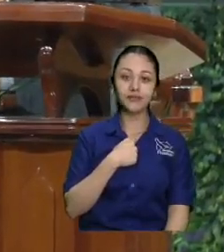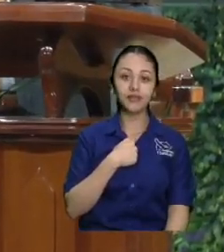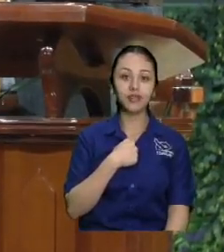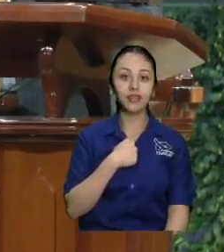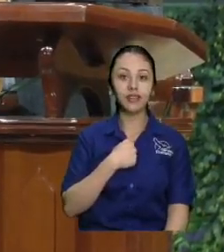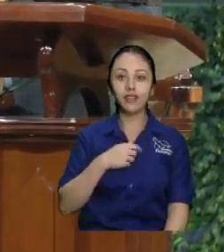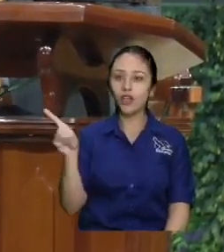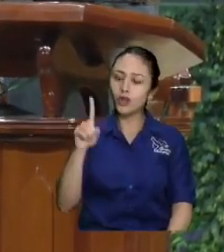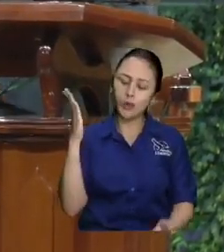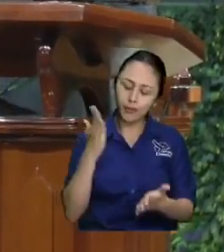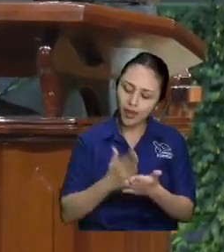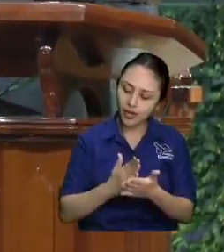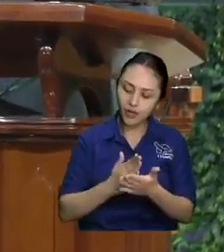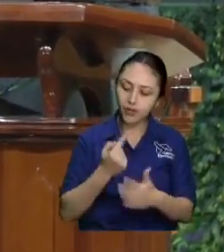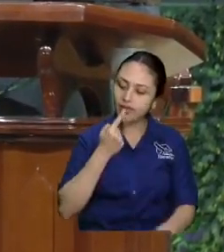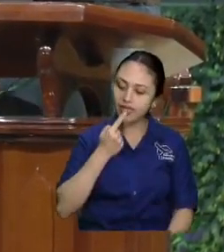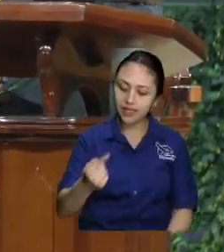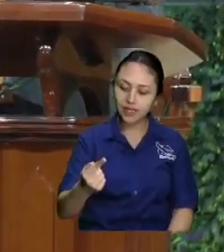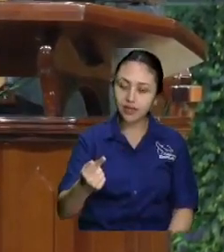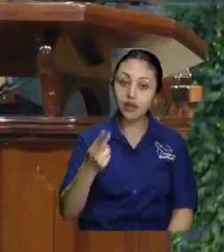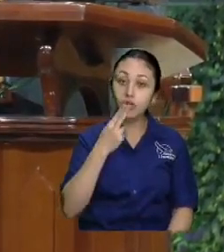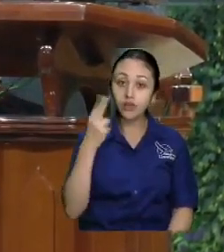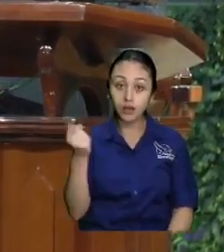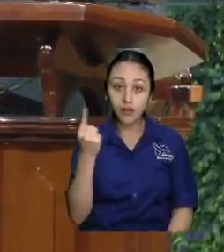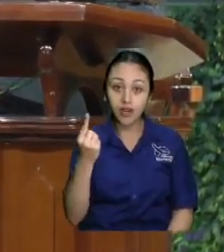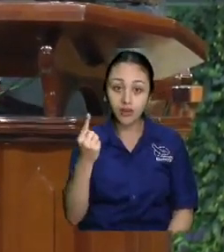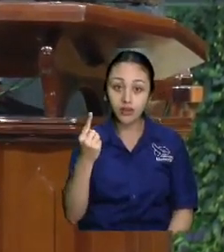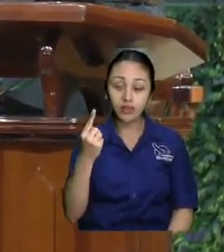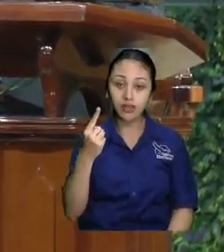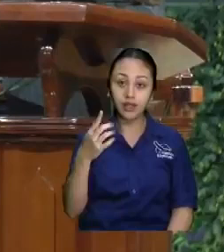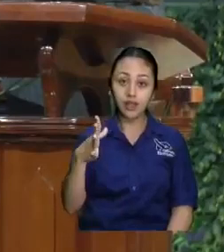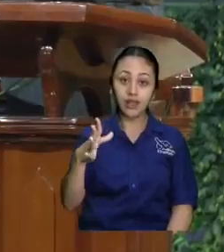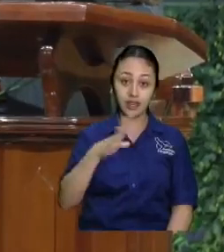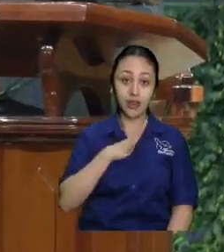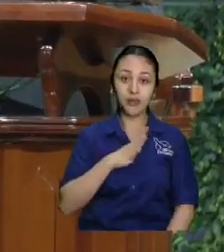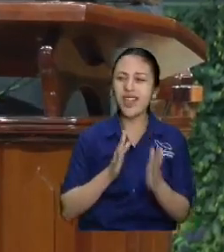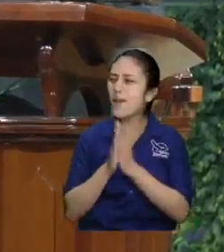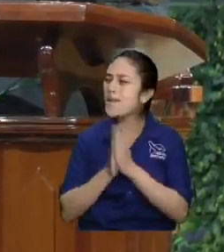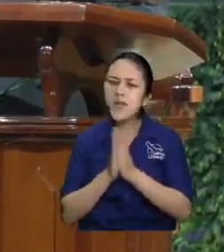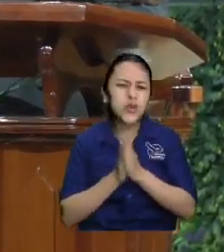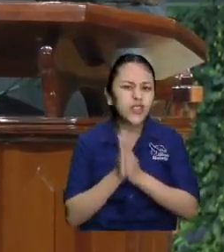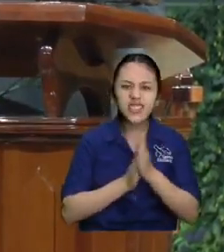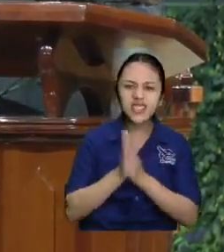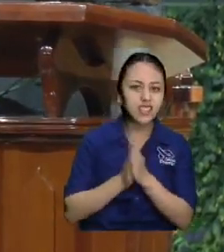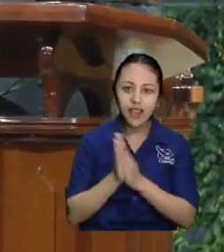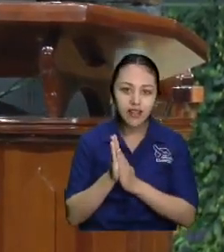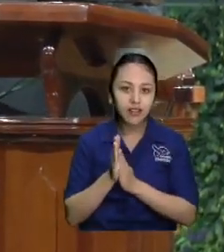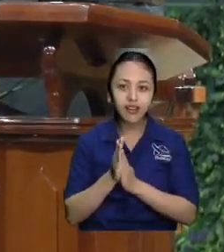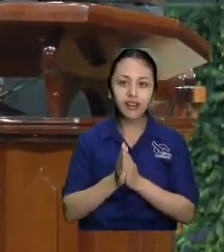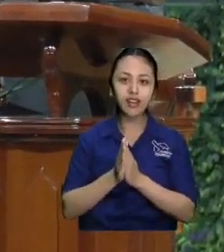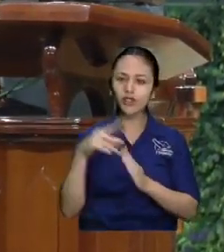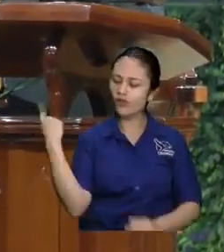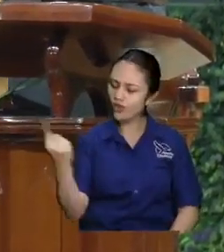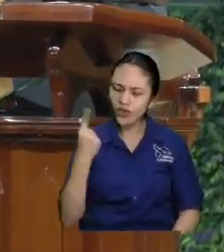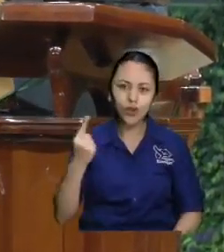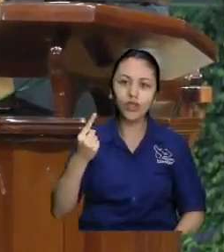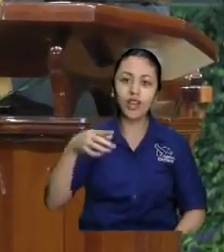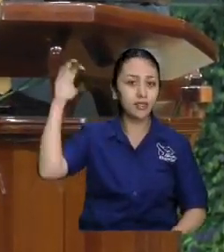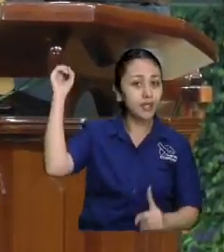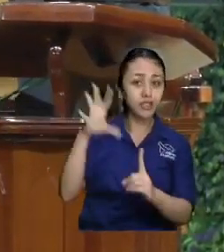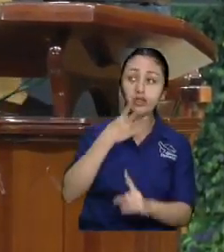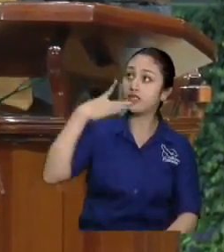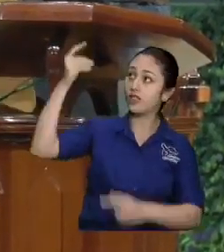no dejo de decirle a los hermanos que debemos de sacarle el jugo hasta el último de lo que nos den el Señor,